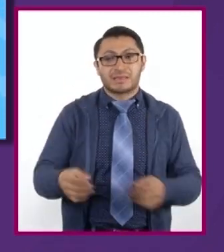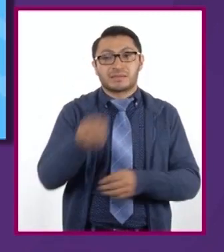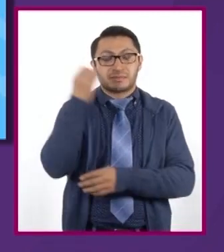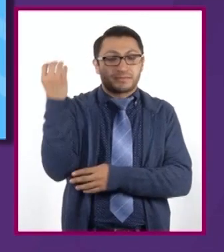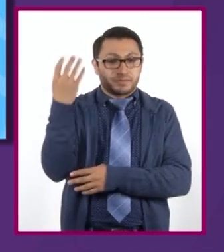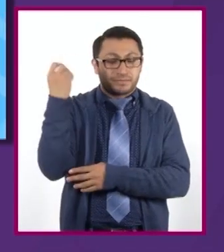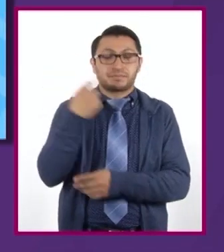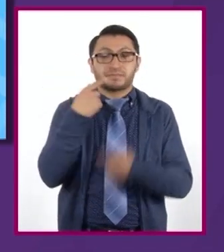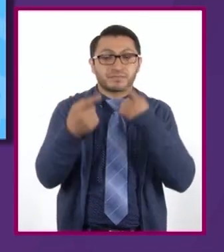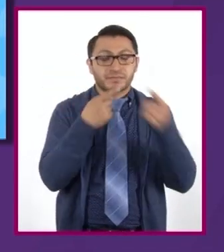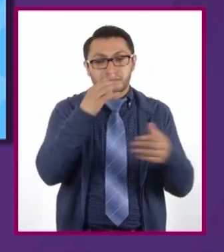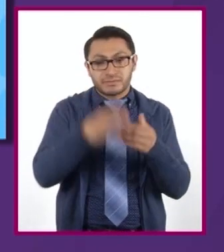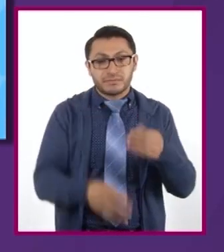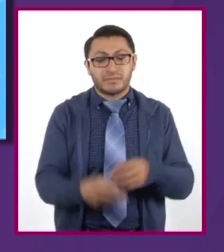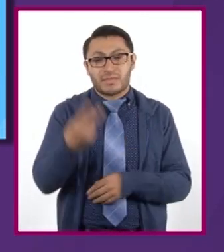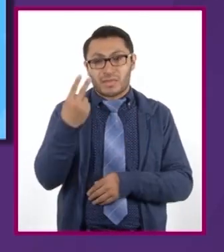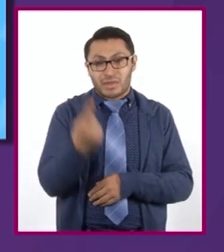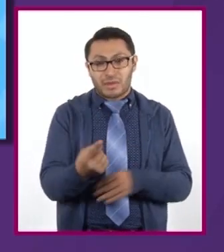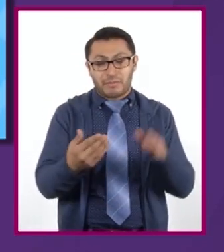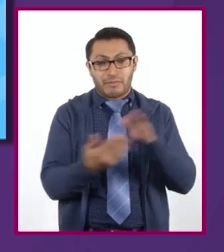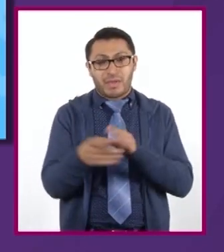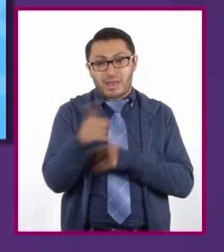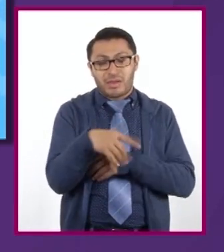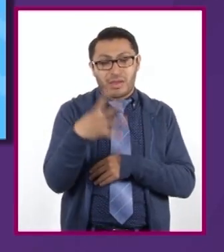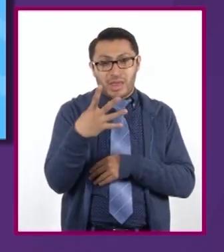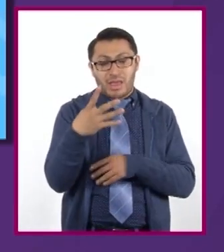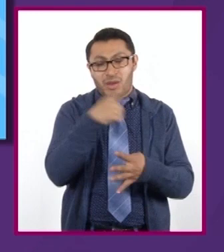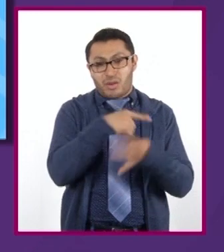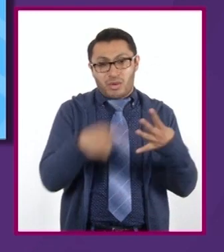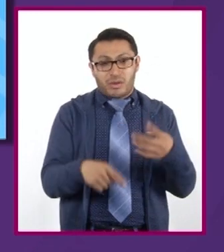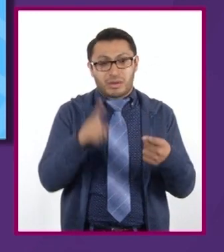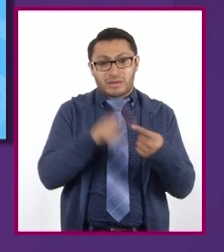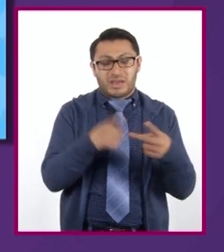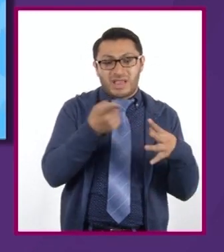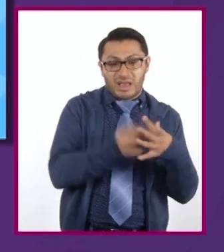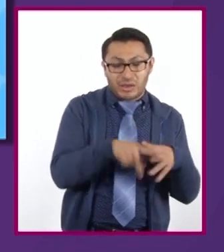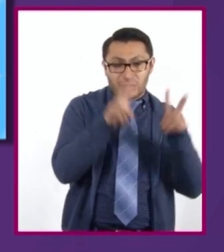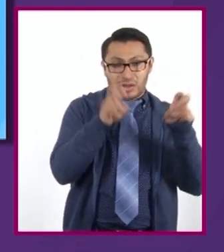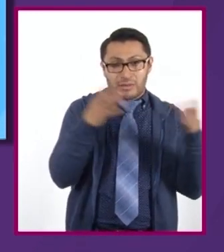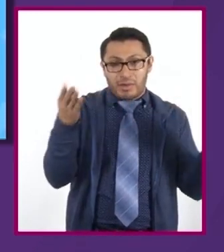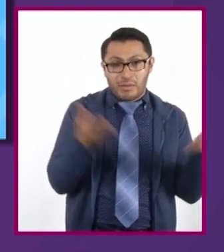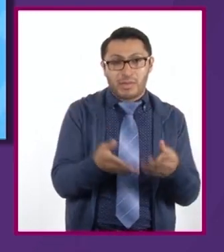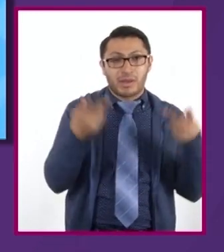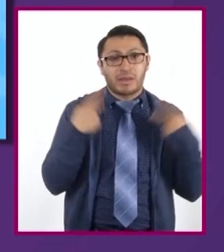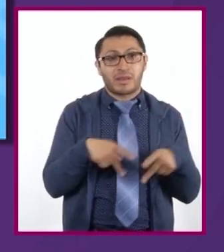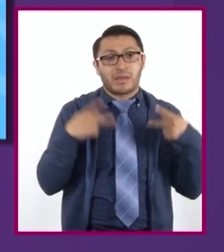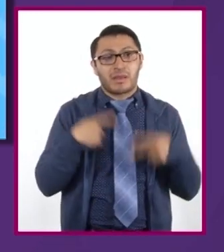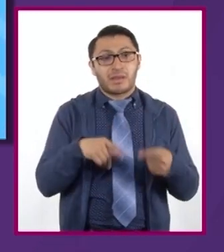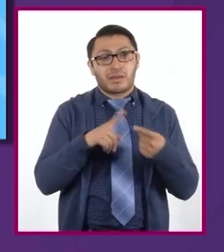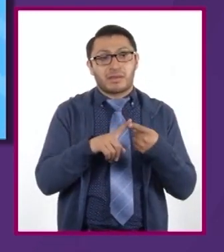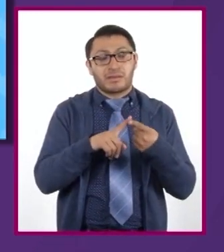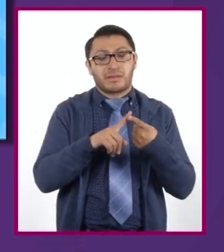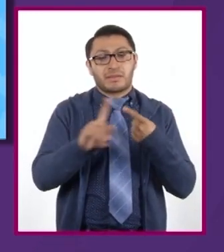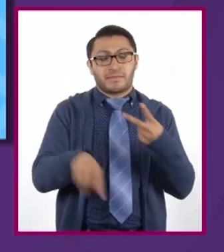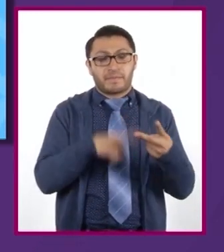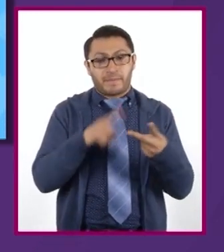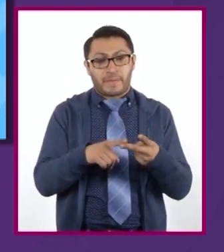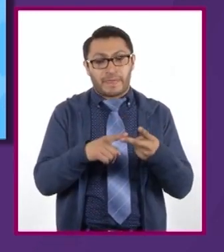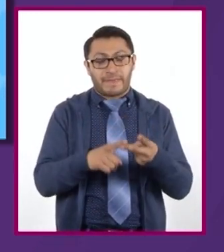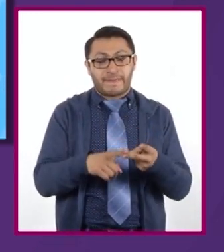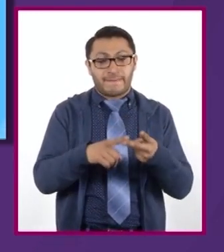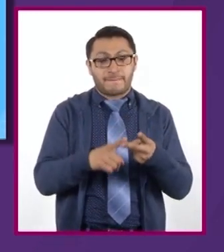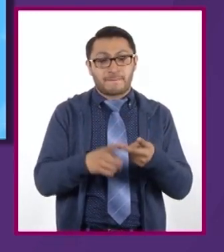Una mesa redonda consta de 4 fases: introducción del tema y presentación de los participantes, cuerpo